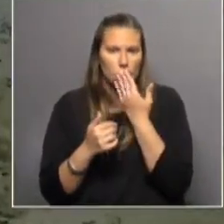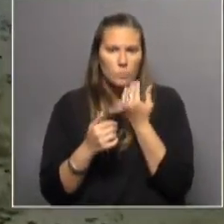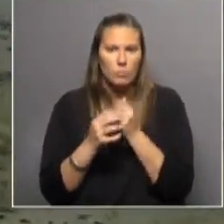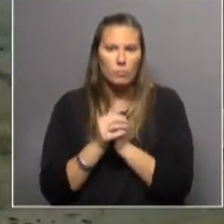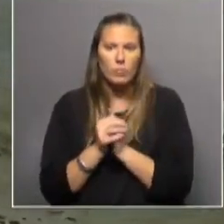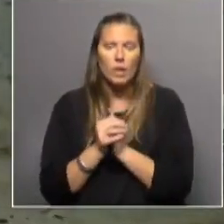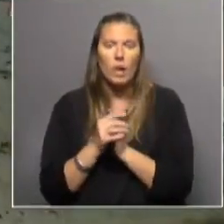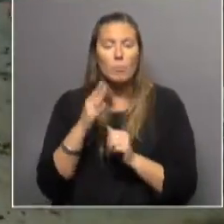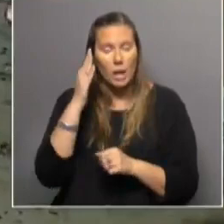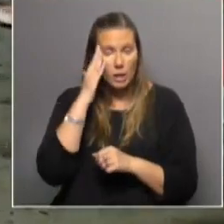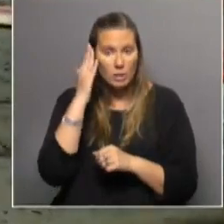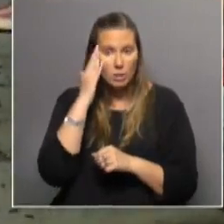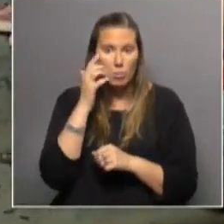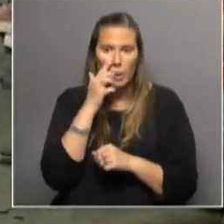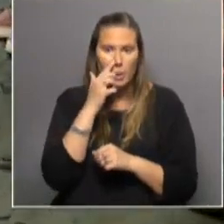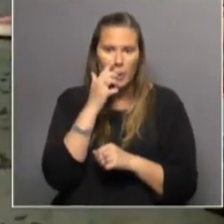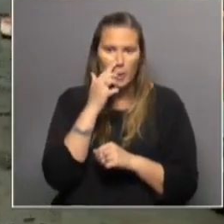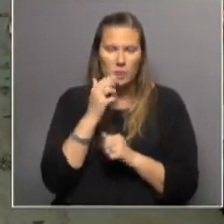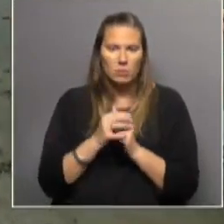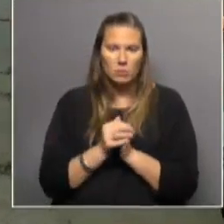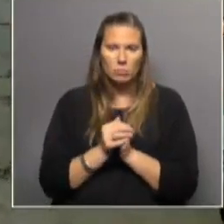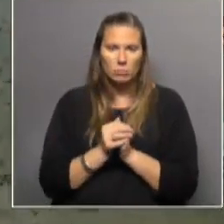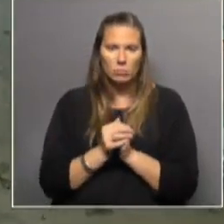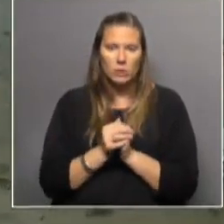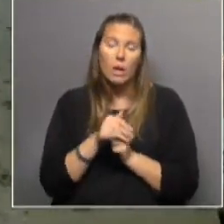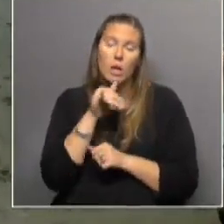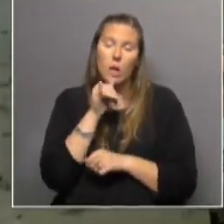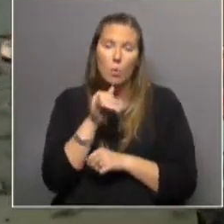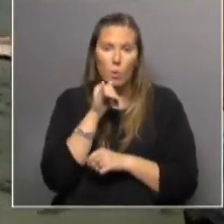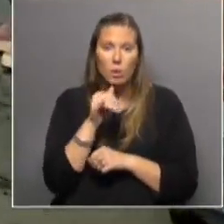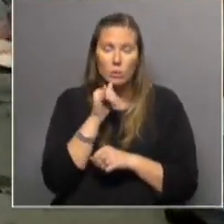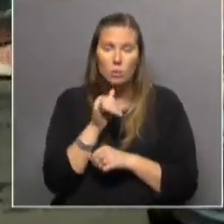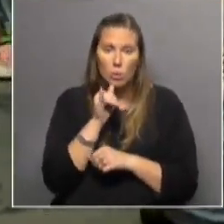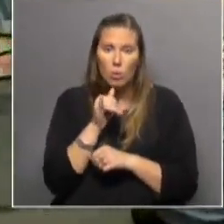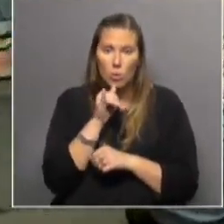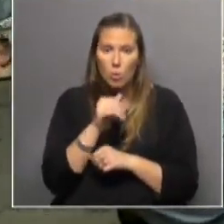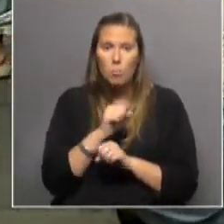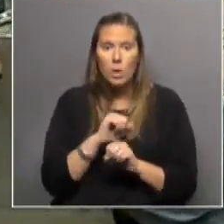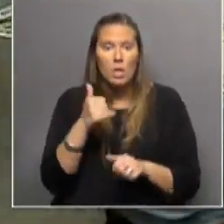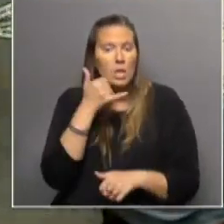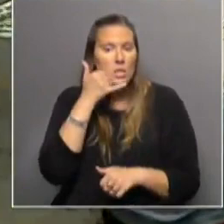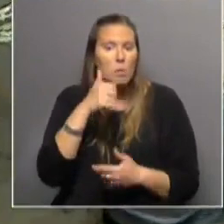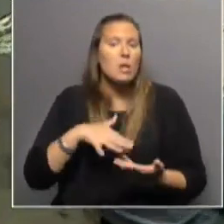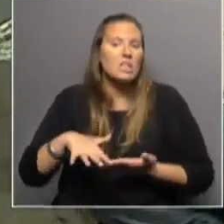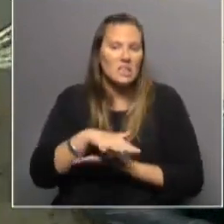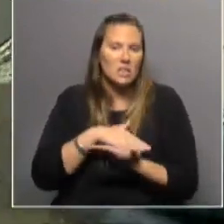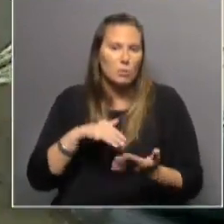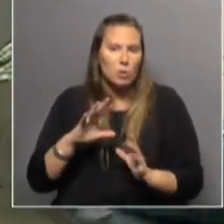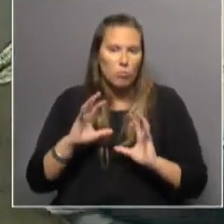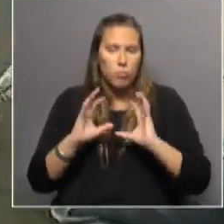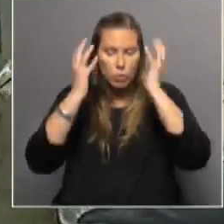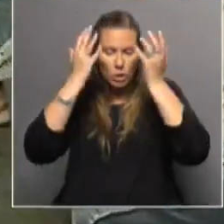que tengan en cuenta, les comento que pueden llamar por situaciones de violencia